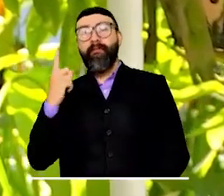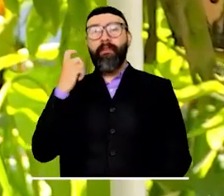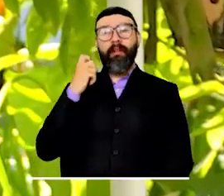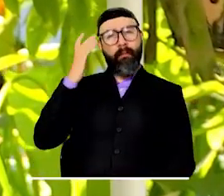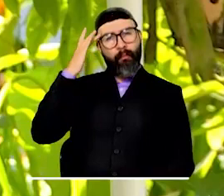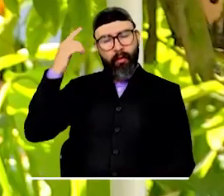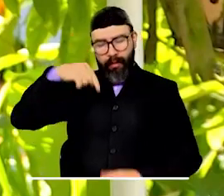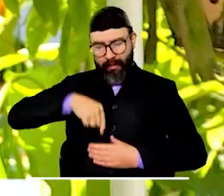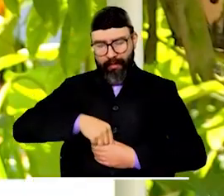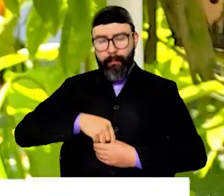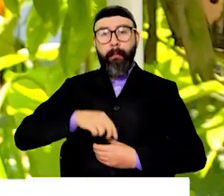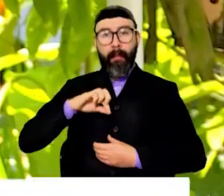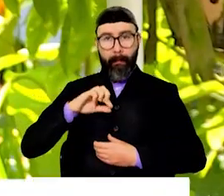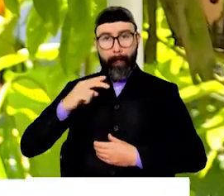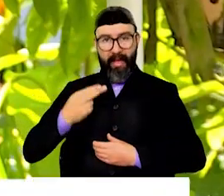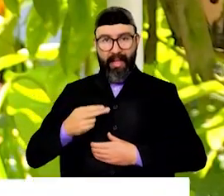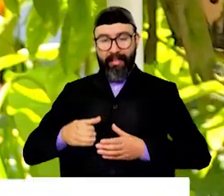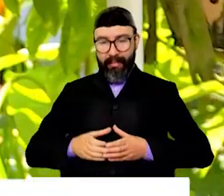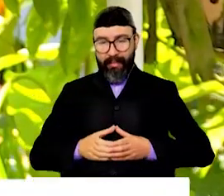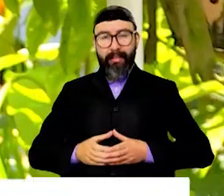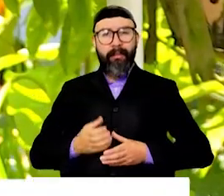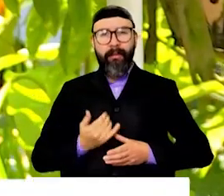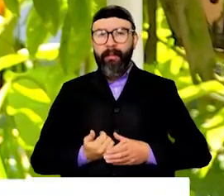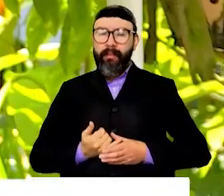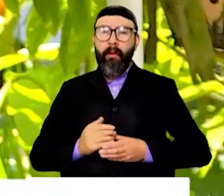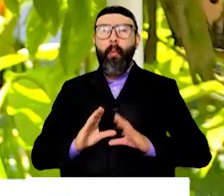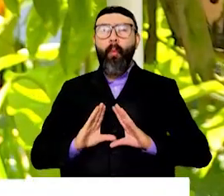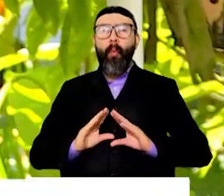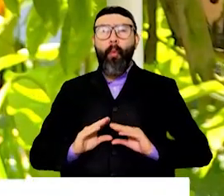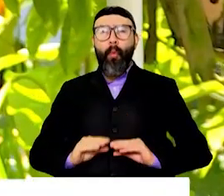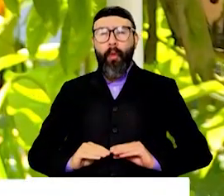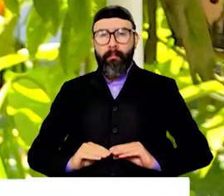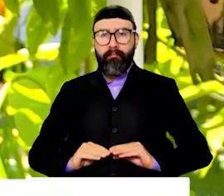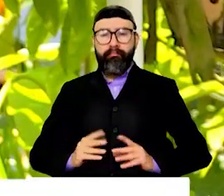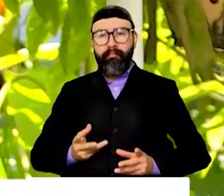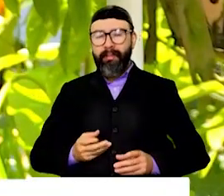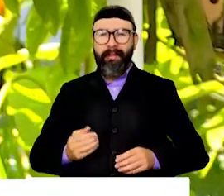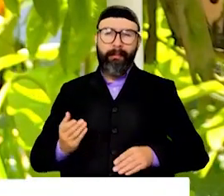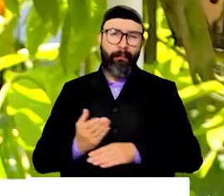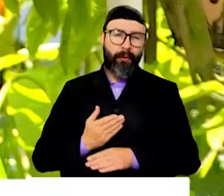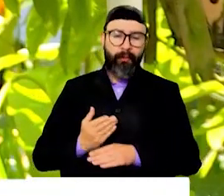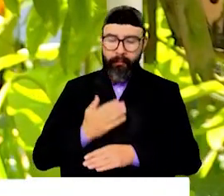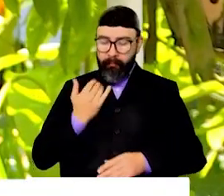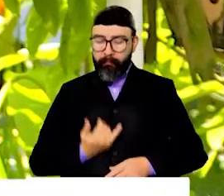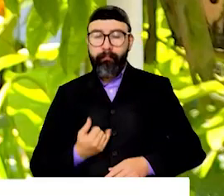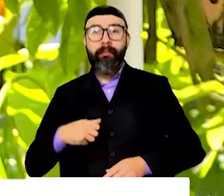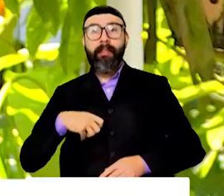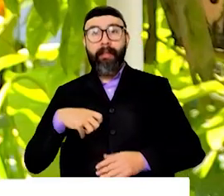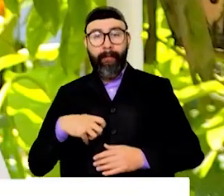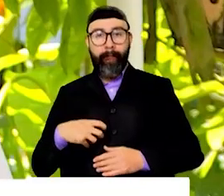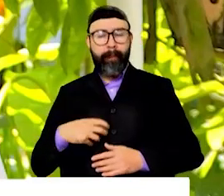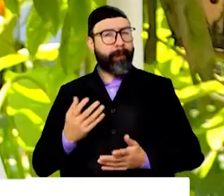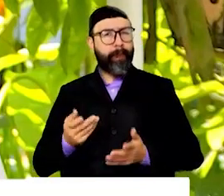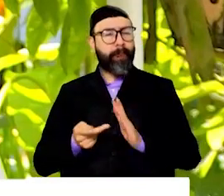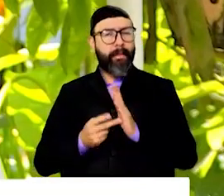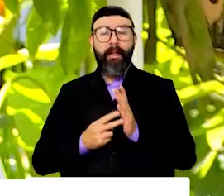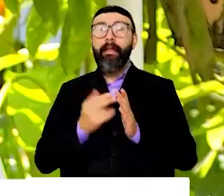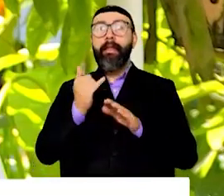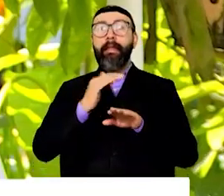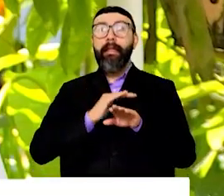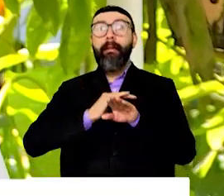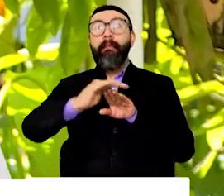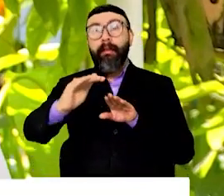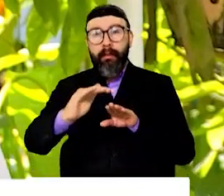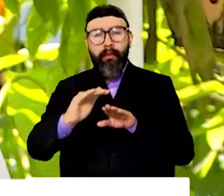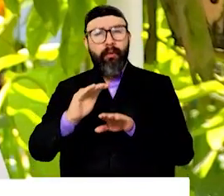lo fisiológico, a nuestro sistema gastrointestinal. Entonces, la invitación